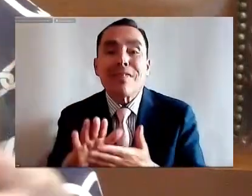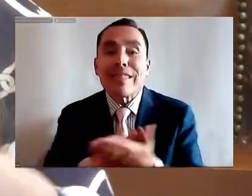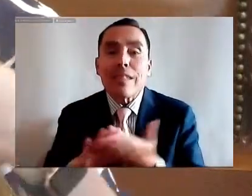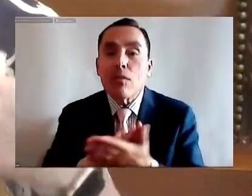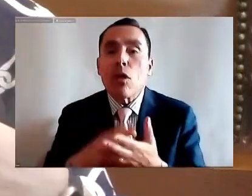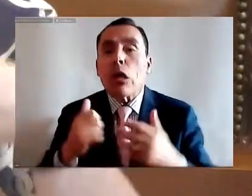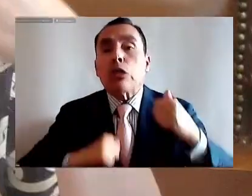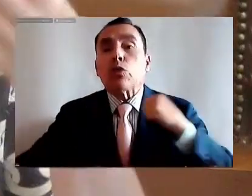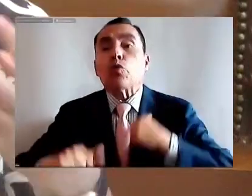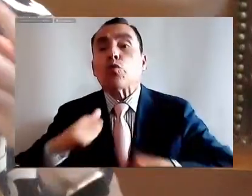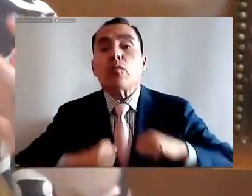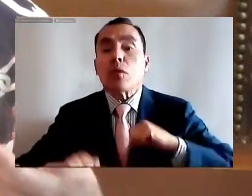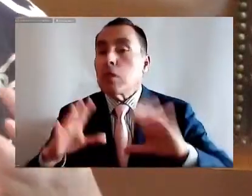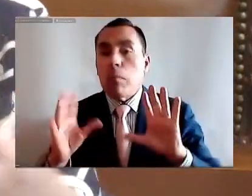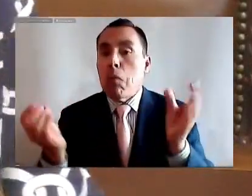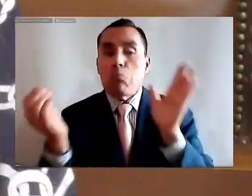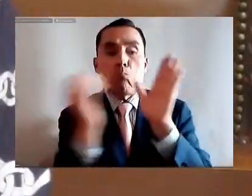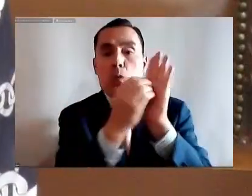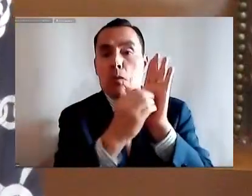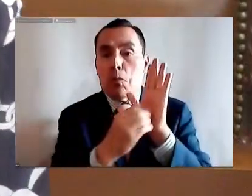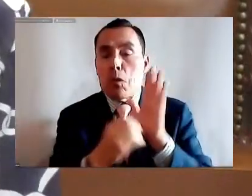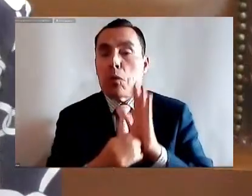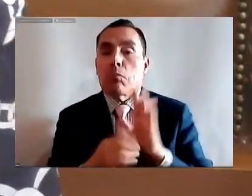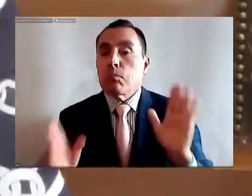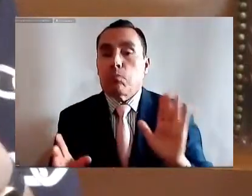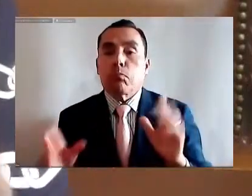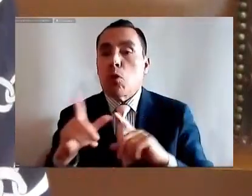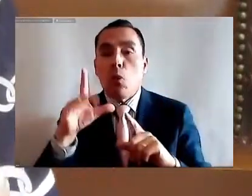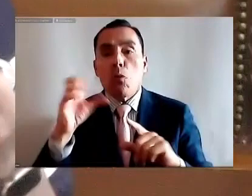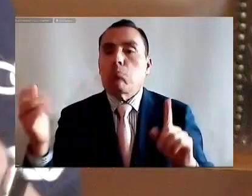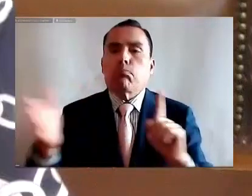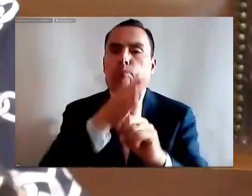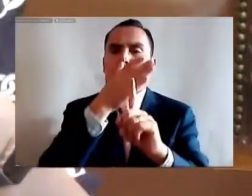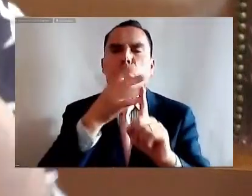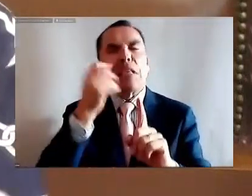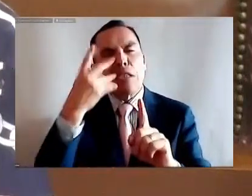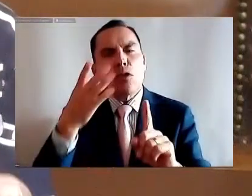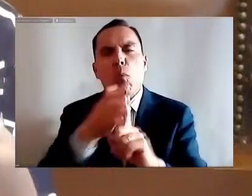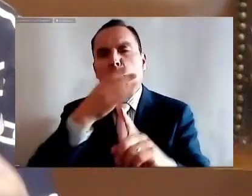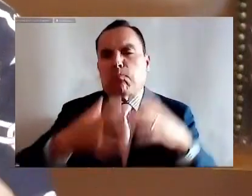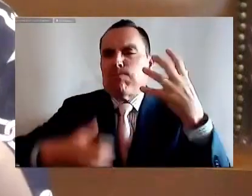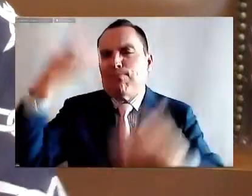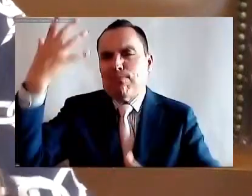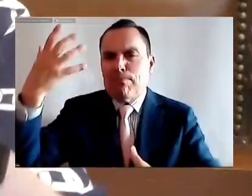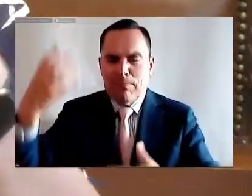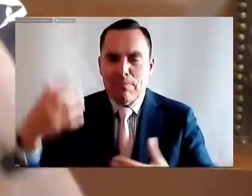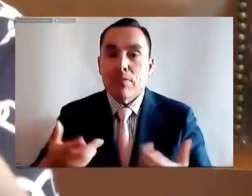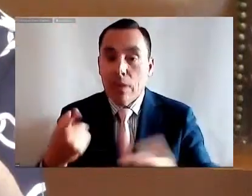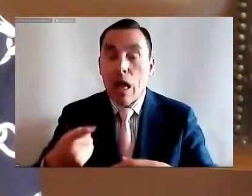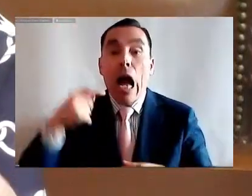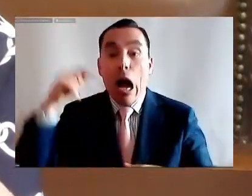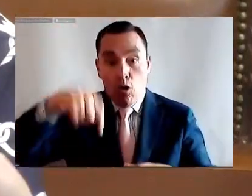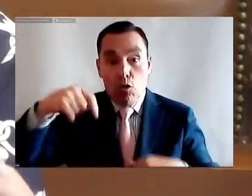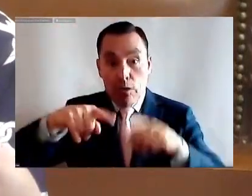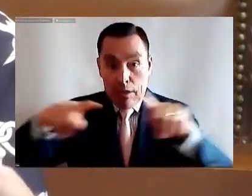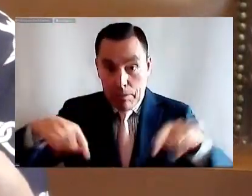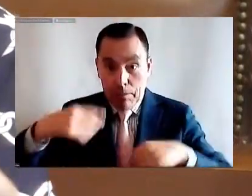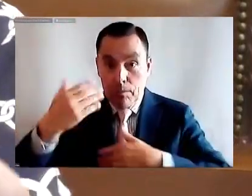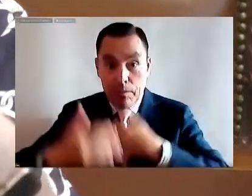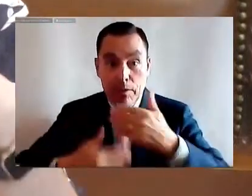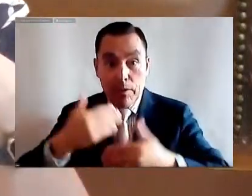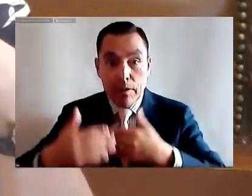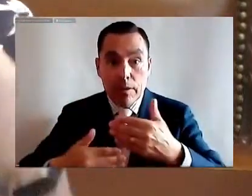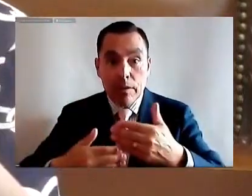sufrimiento, ¿verdad?, por lesiones. Cuando en realidad, y aquí tenemos el espacio para avanzar, ¿verdad?, y es el paso siguiente que podemos